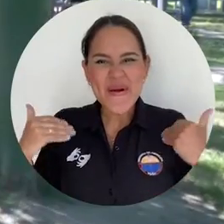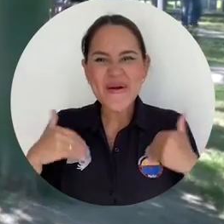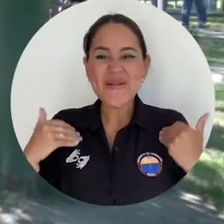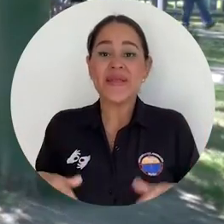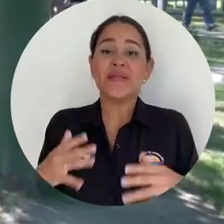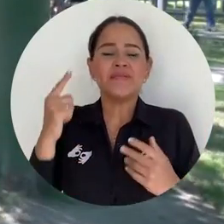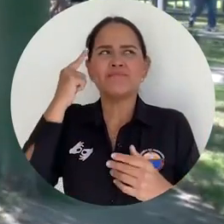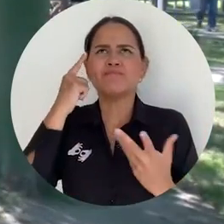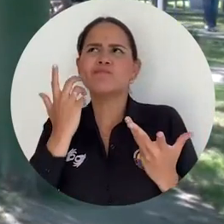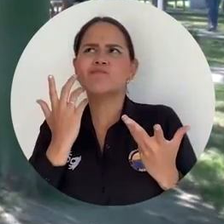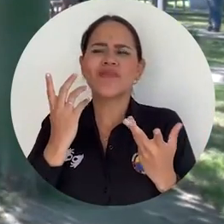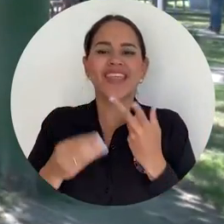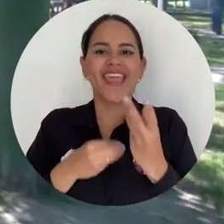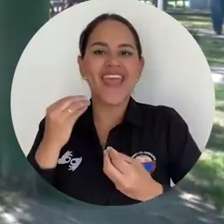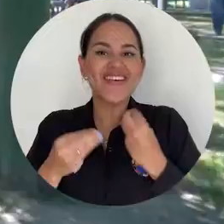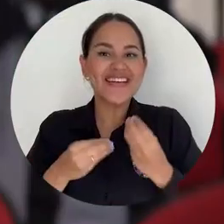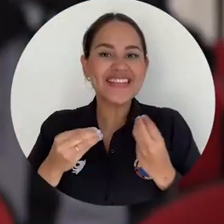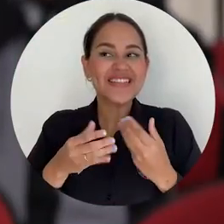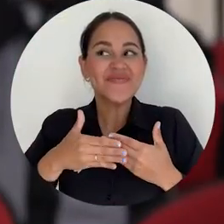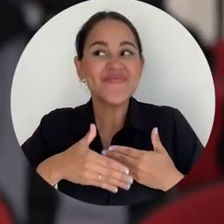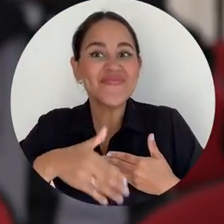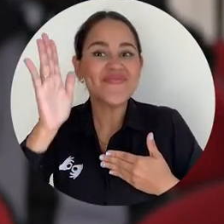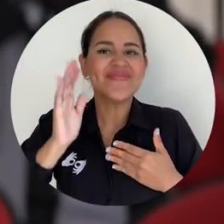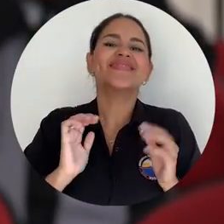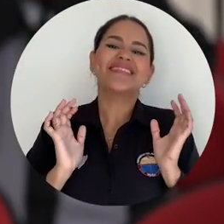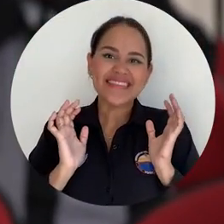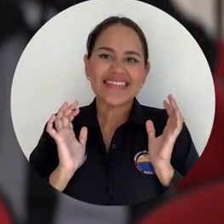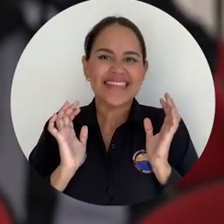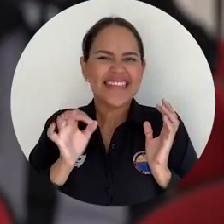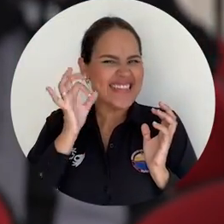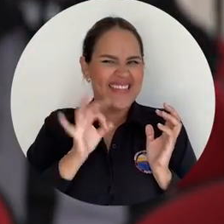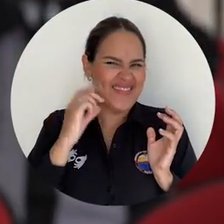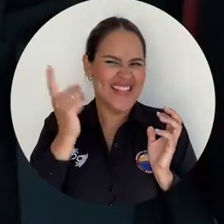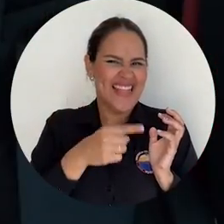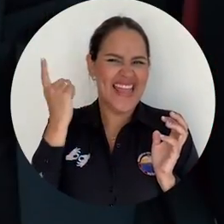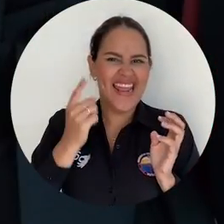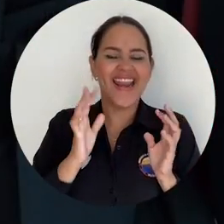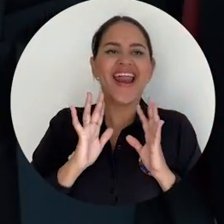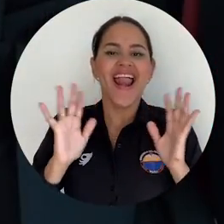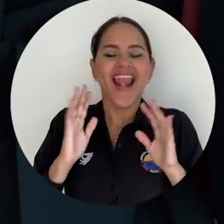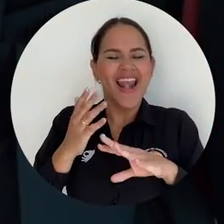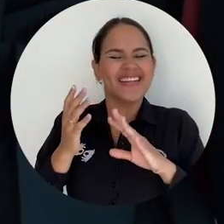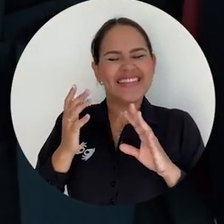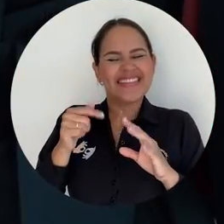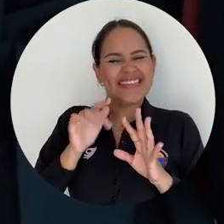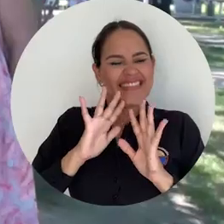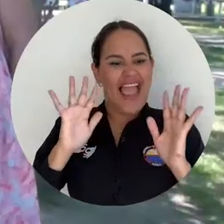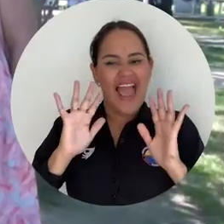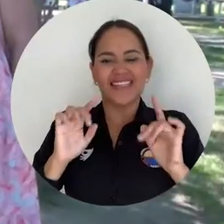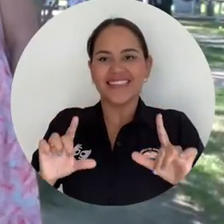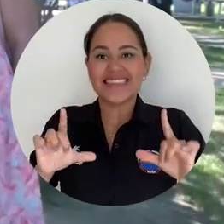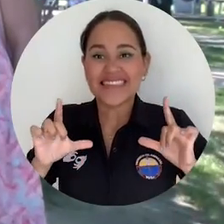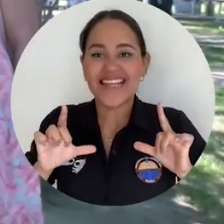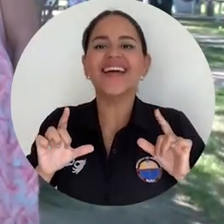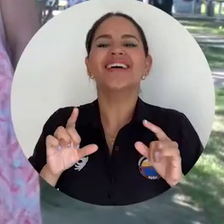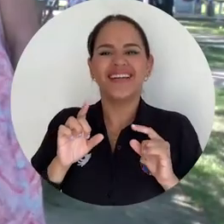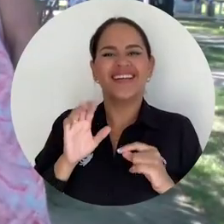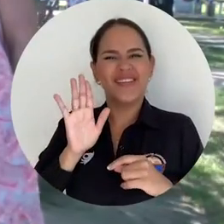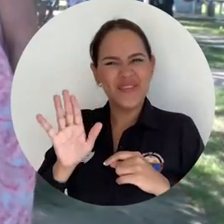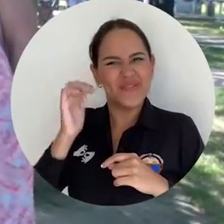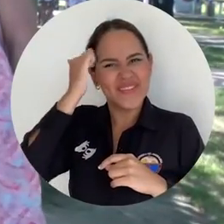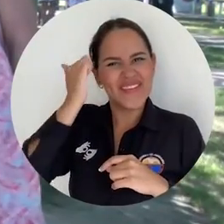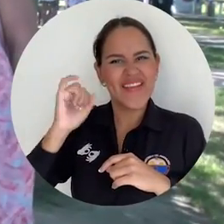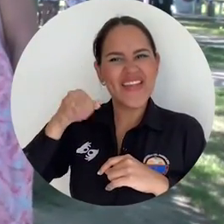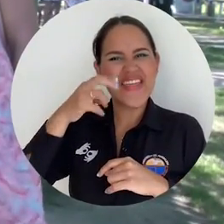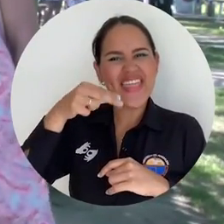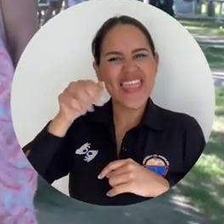hay satisfacción hay expectativas porque siempre hay que decir lo que uno llega a este punto y uno dice que esta es la meta pero